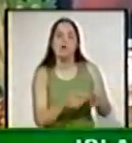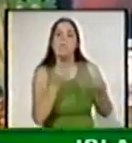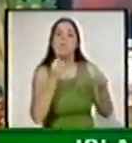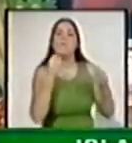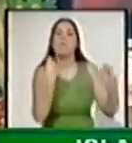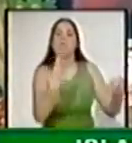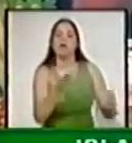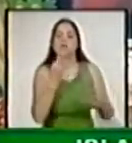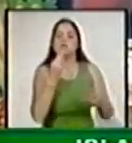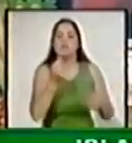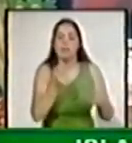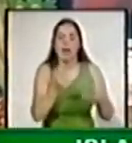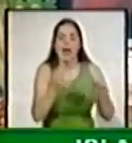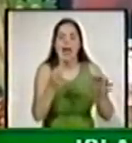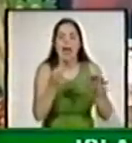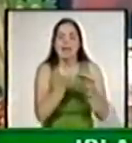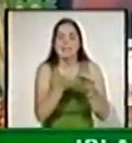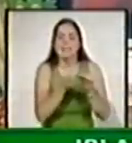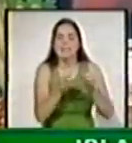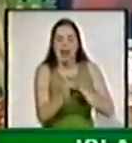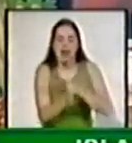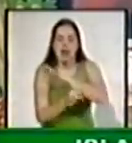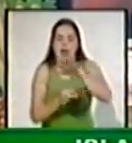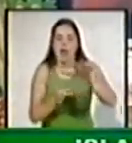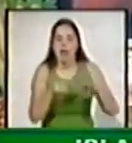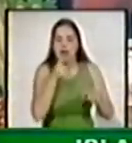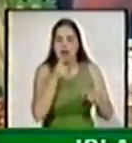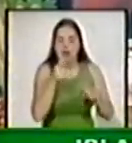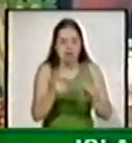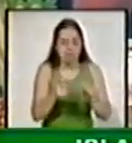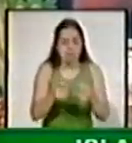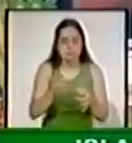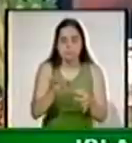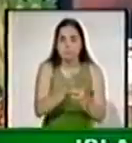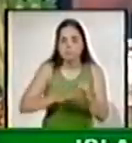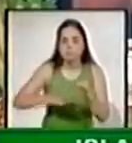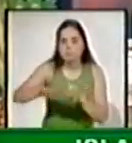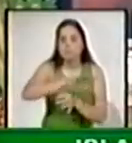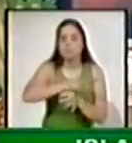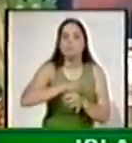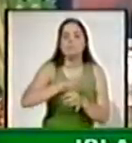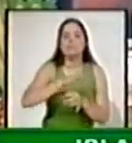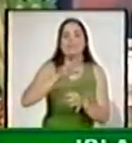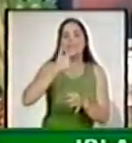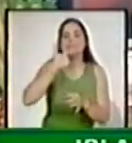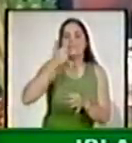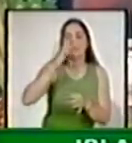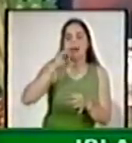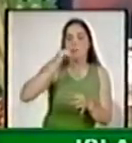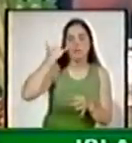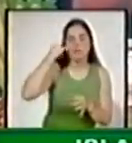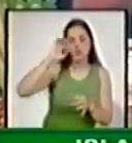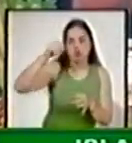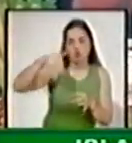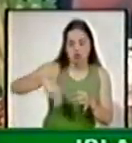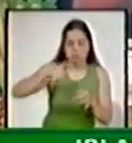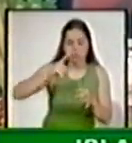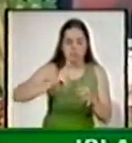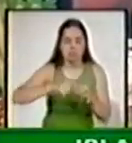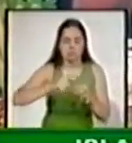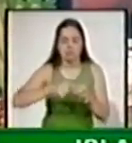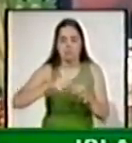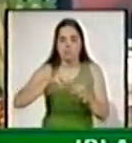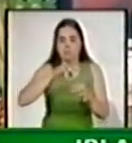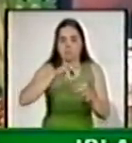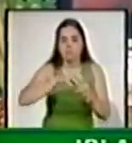ser el deleite de todos ustedes, de vos también, que lo vas a probar, y de todos nuestros amigos de San Diana, Milano. Y lo que dicen zamballón, hay que decirle que